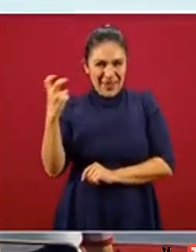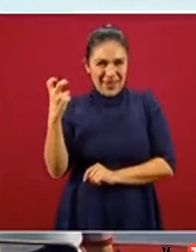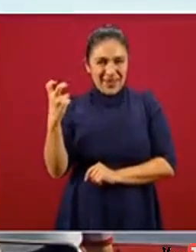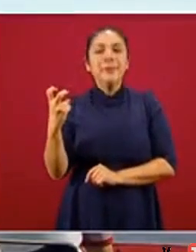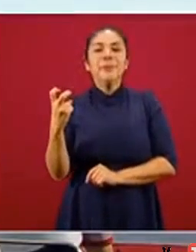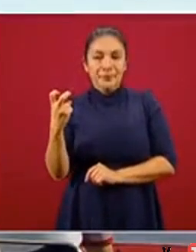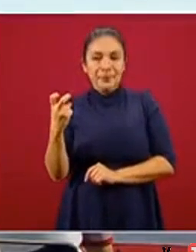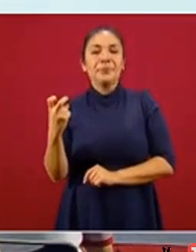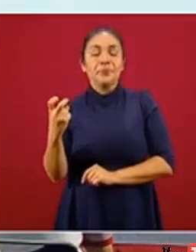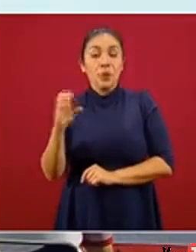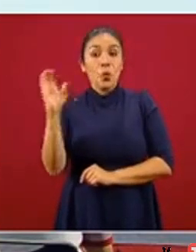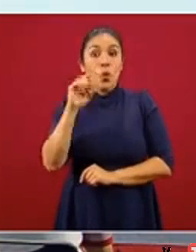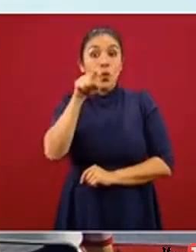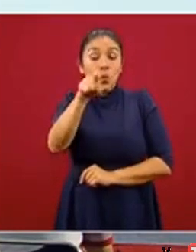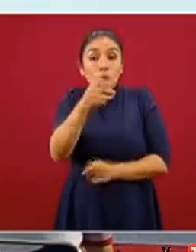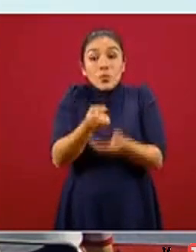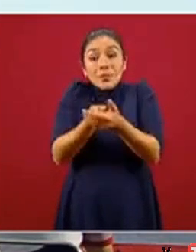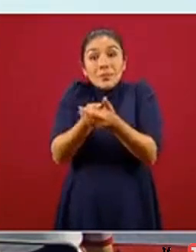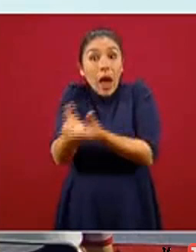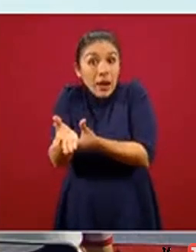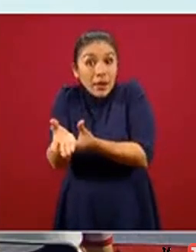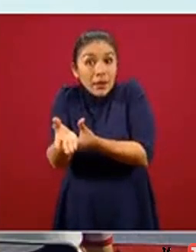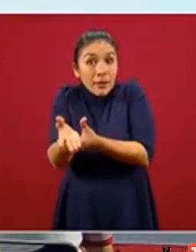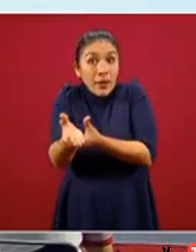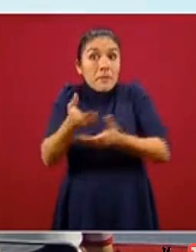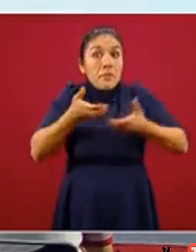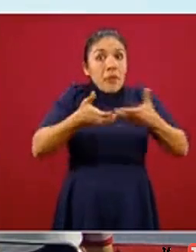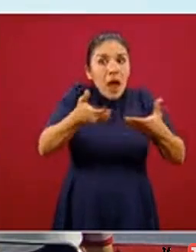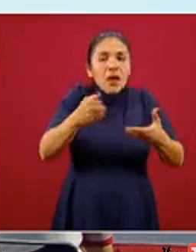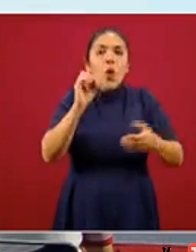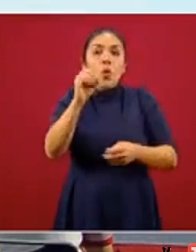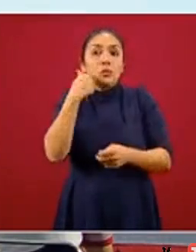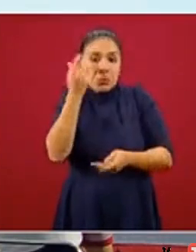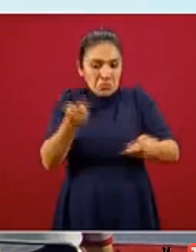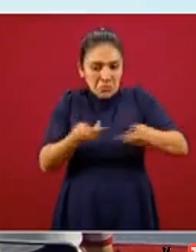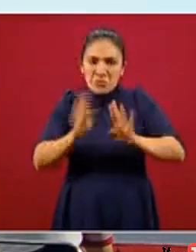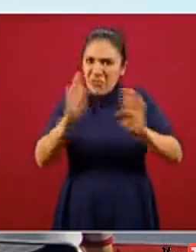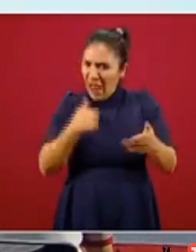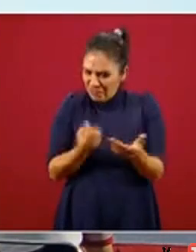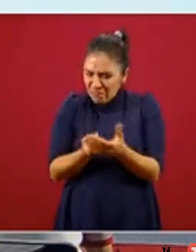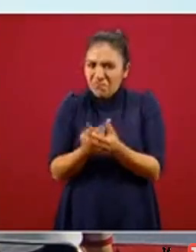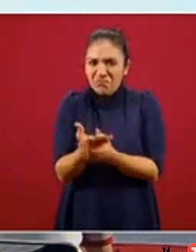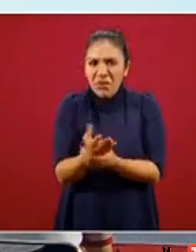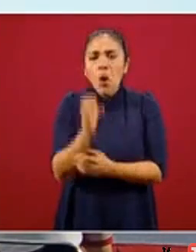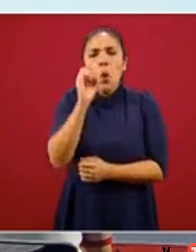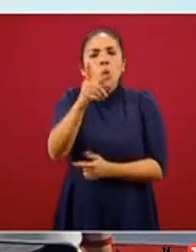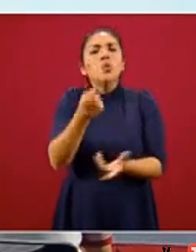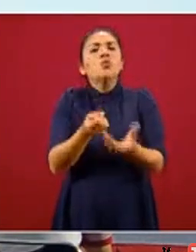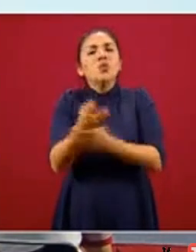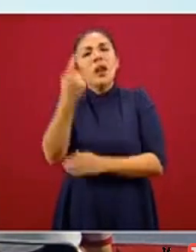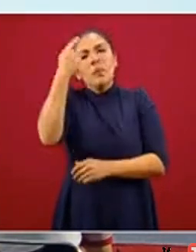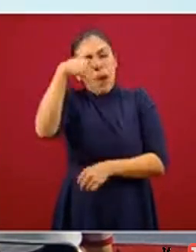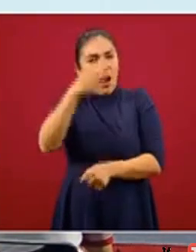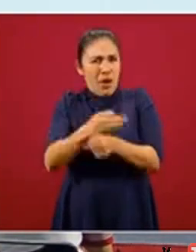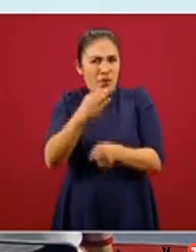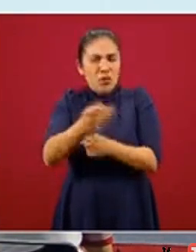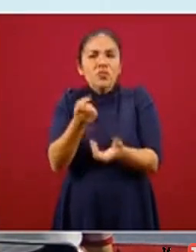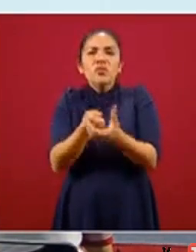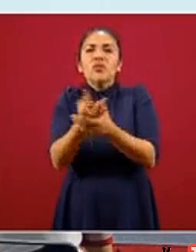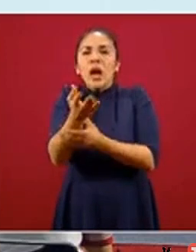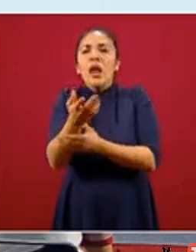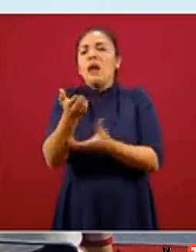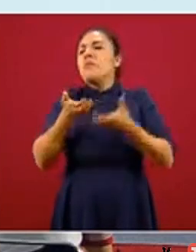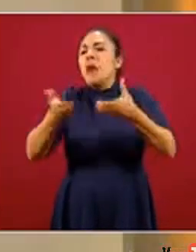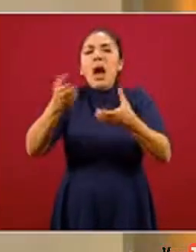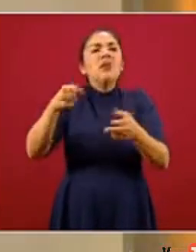Entonces, cuando nosotros salgamos al espacio, cuando estemos preparados para salir al espacio, inclusive cuando salgamos actualmente al espacio